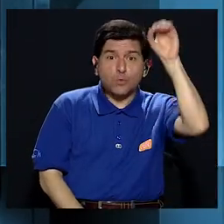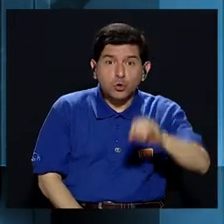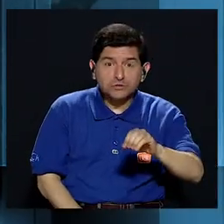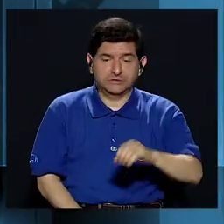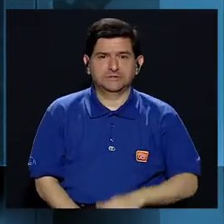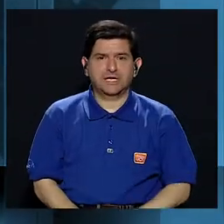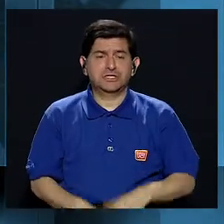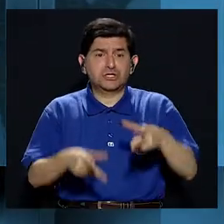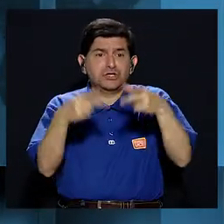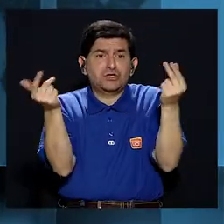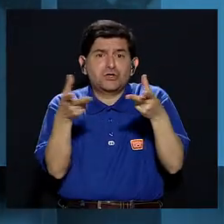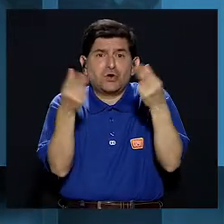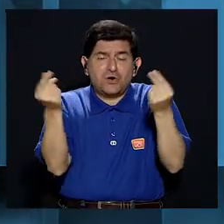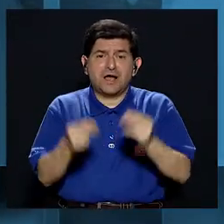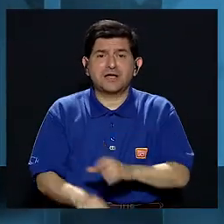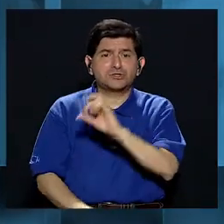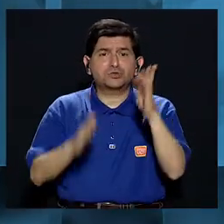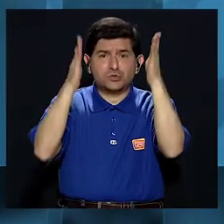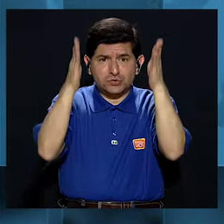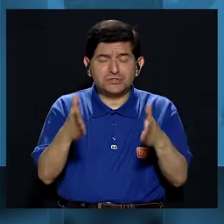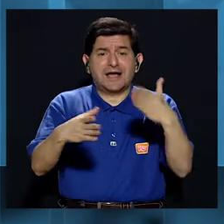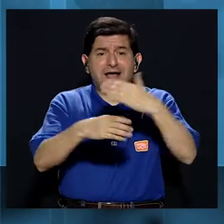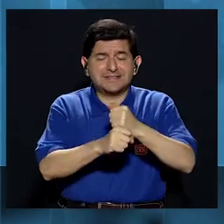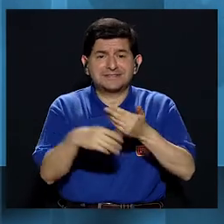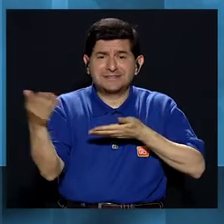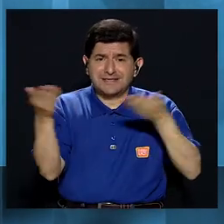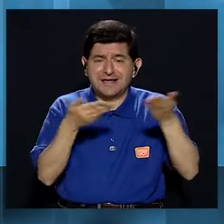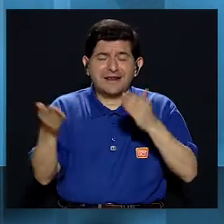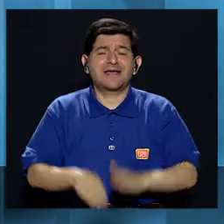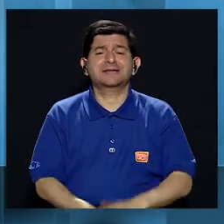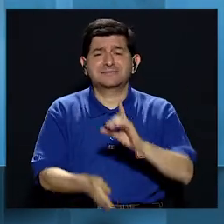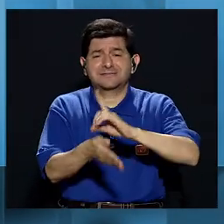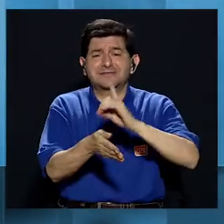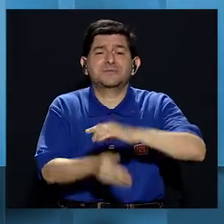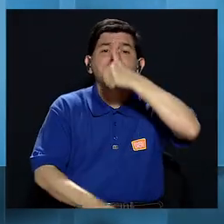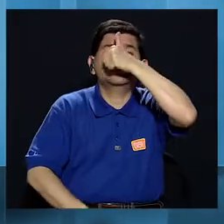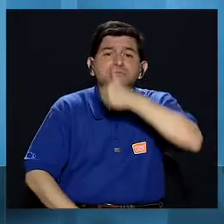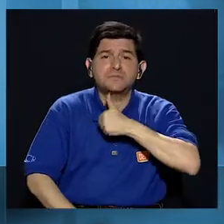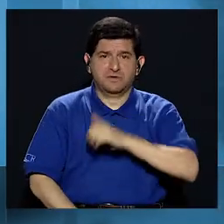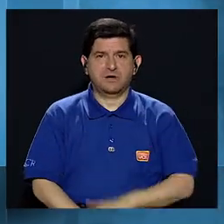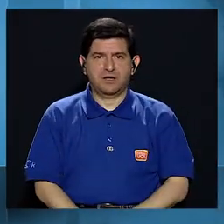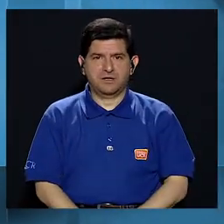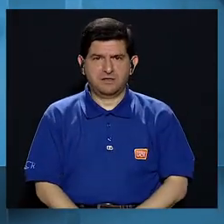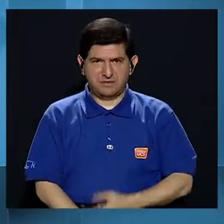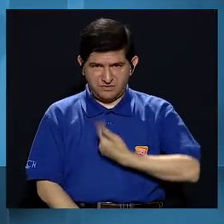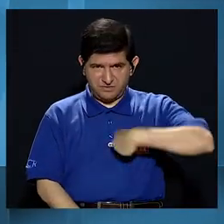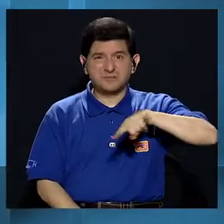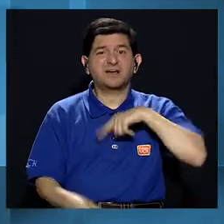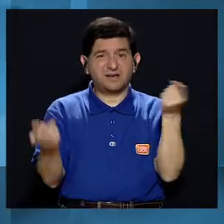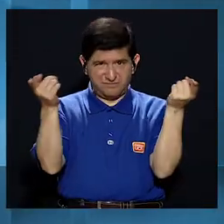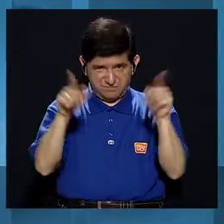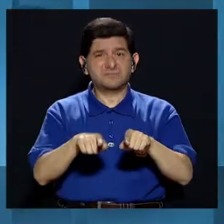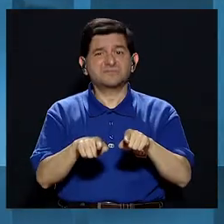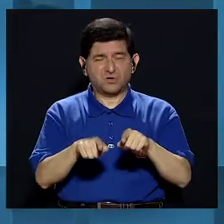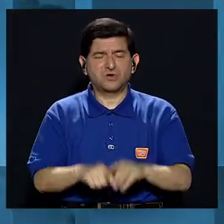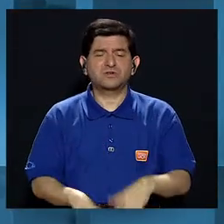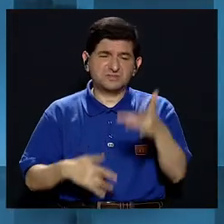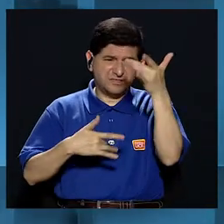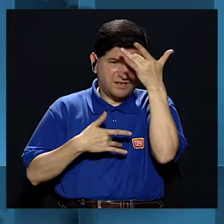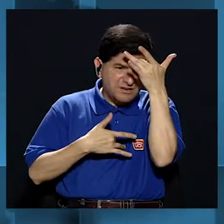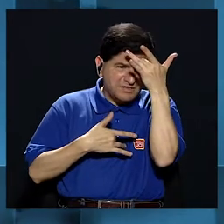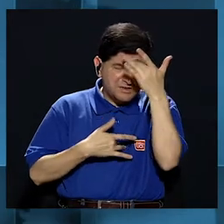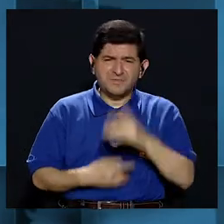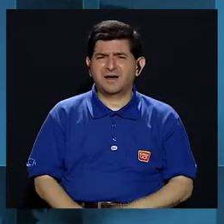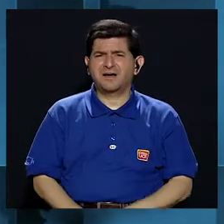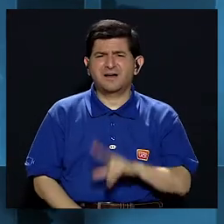423% en los gastos que hacemos los costarricenses en los servicios médicos privados. A muchos nos ha sucedido. Nos enfermamos